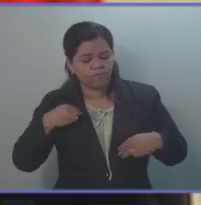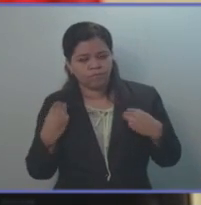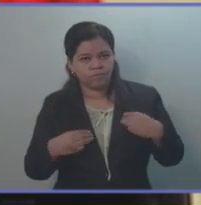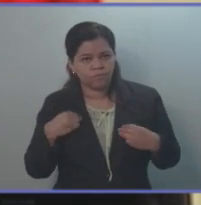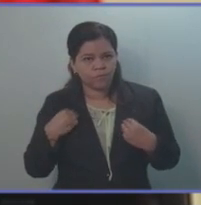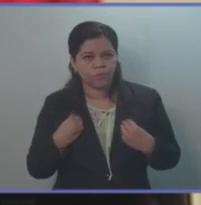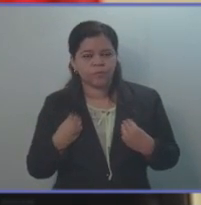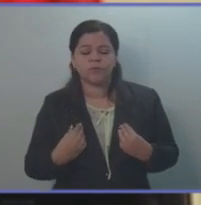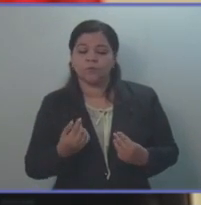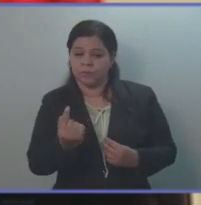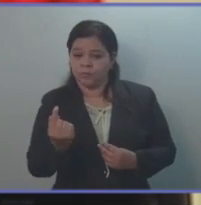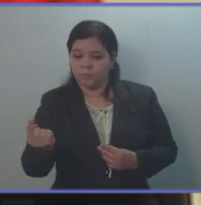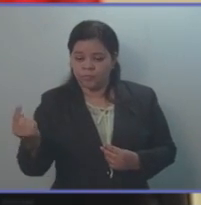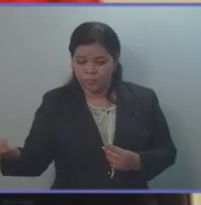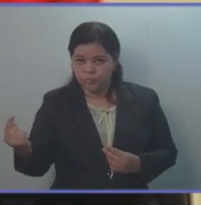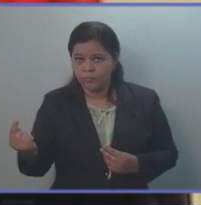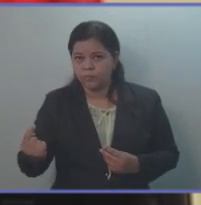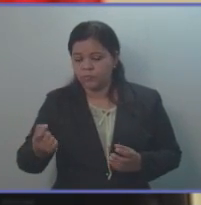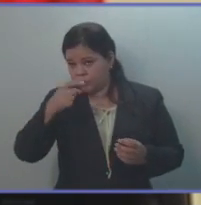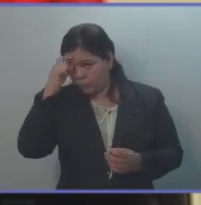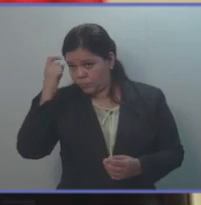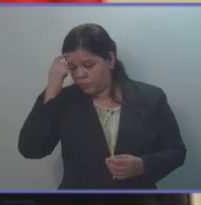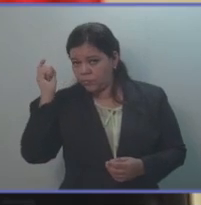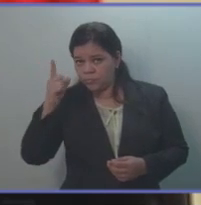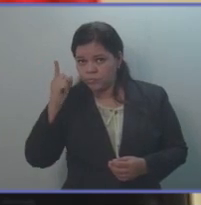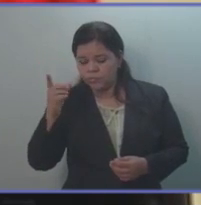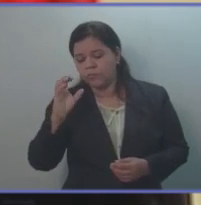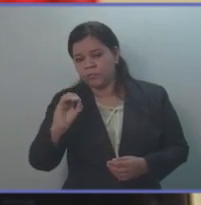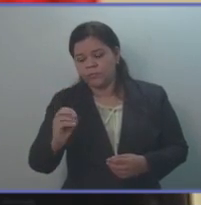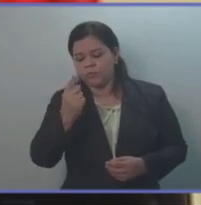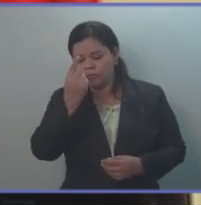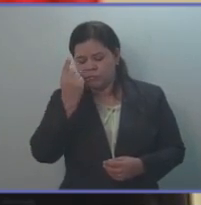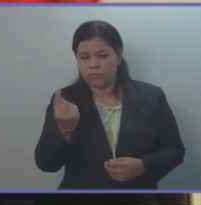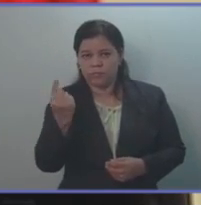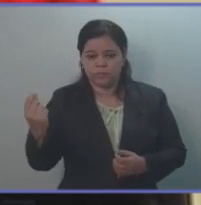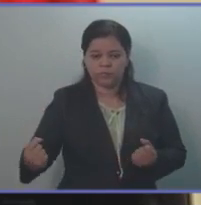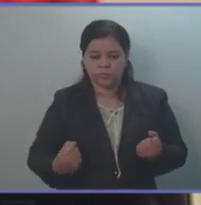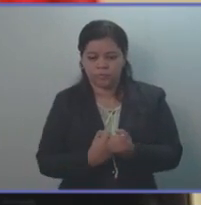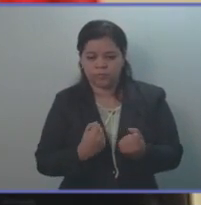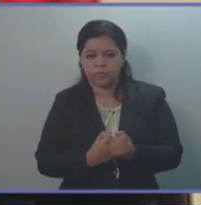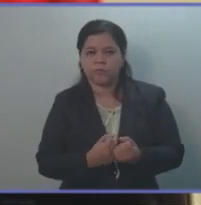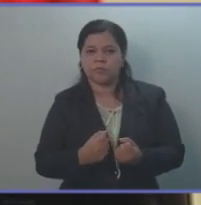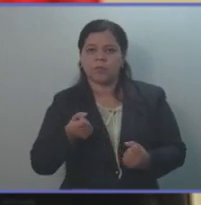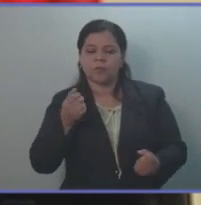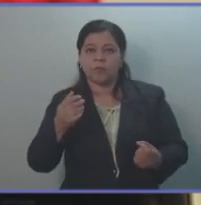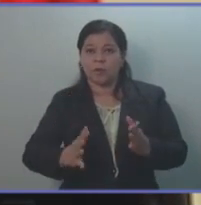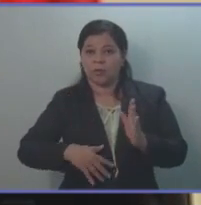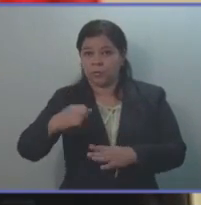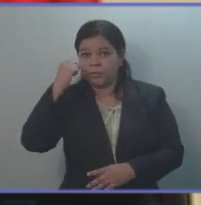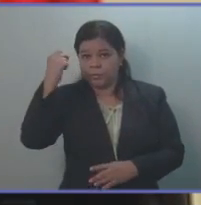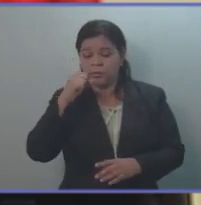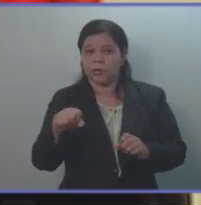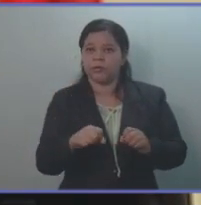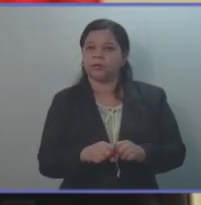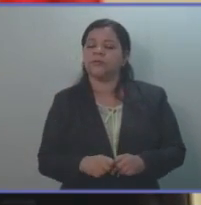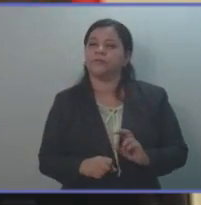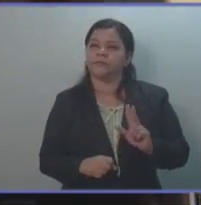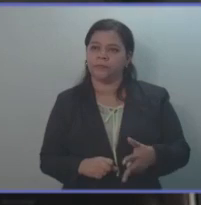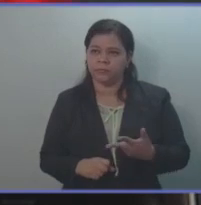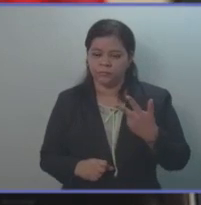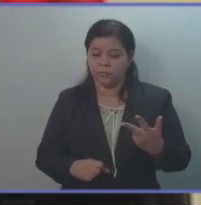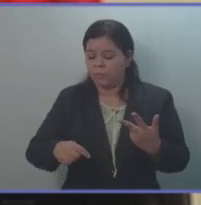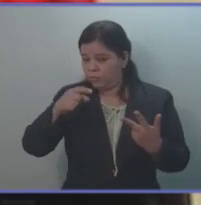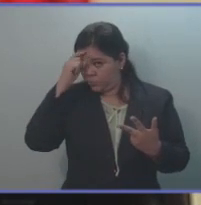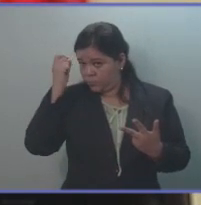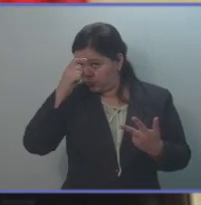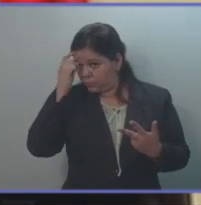educadores y el personal de apoyo debe ser un objetivo del sistema educativo. 3. Que uno de los elementos que motivan la labor